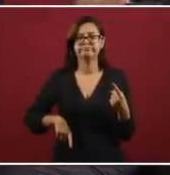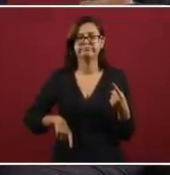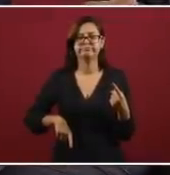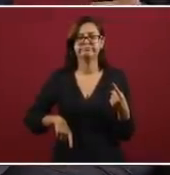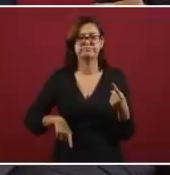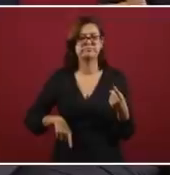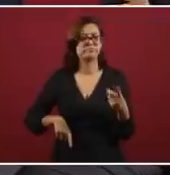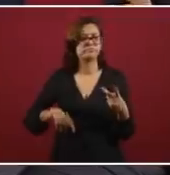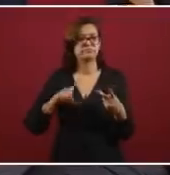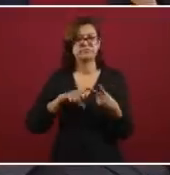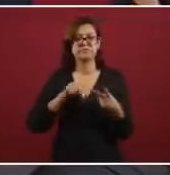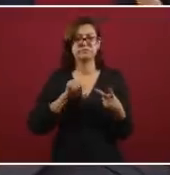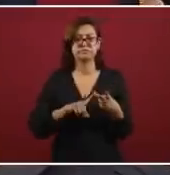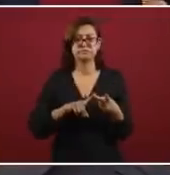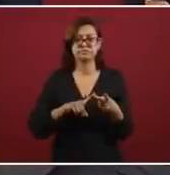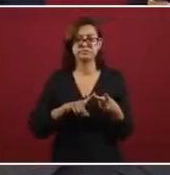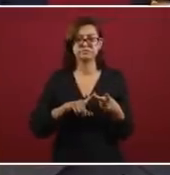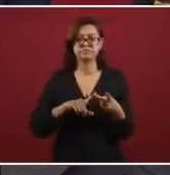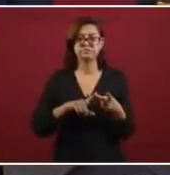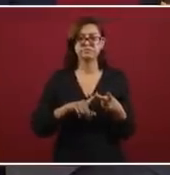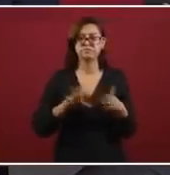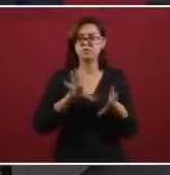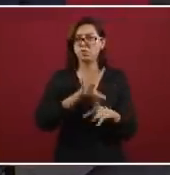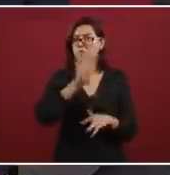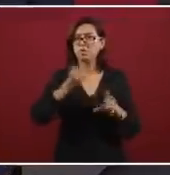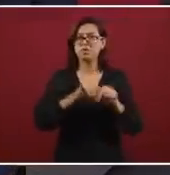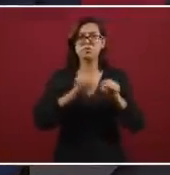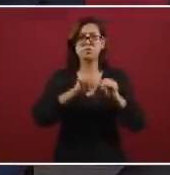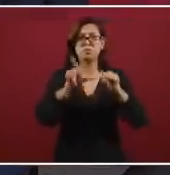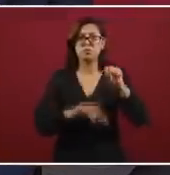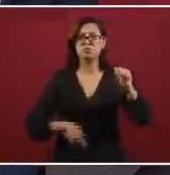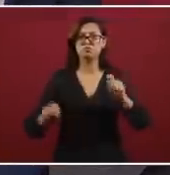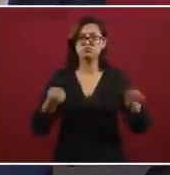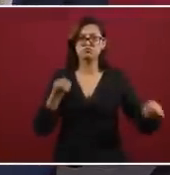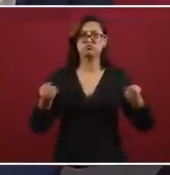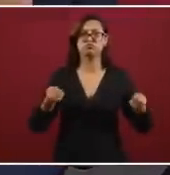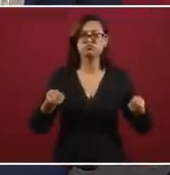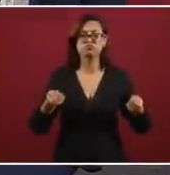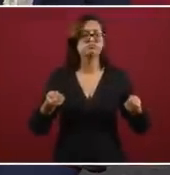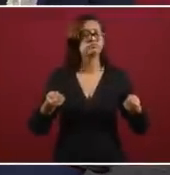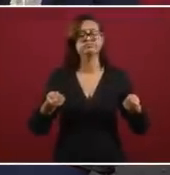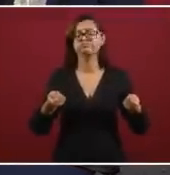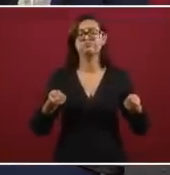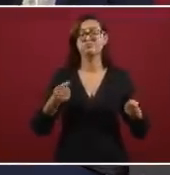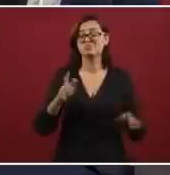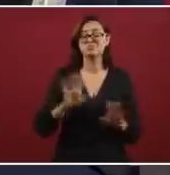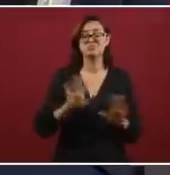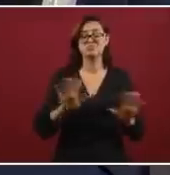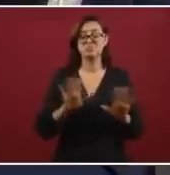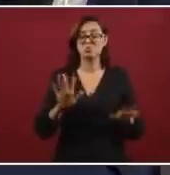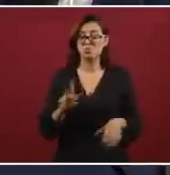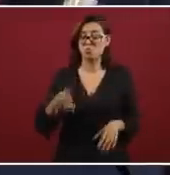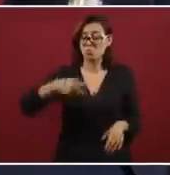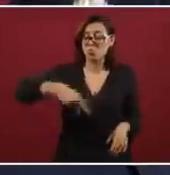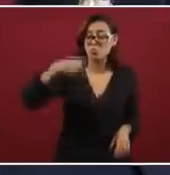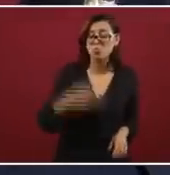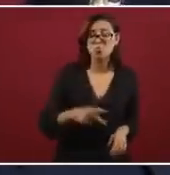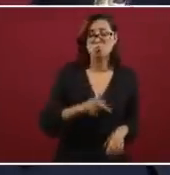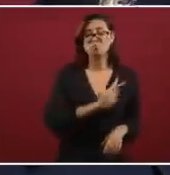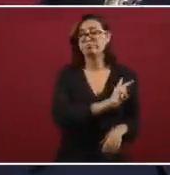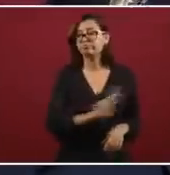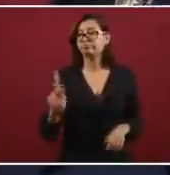Ni siquiera es del Estado mexicano. El petróleo es de la nación.